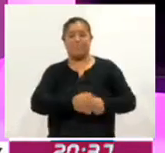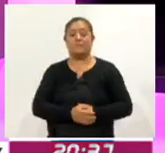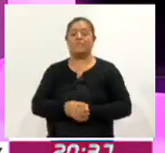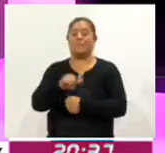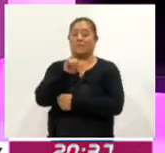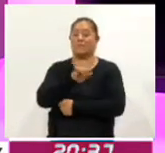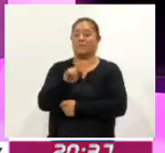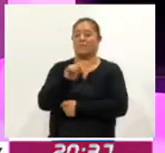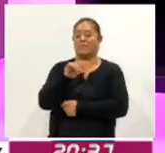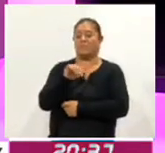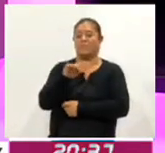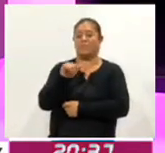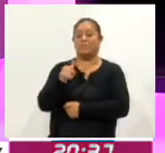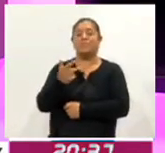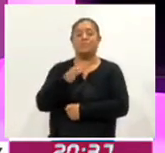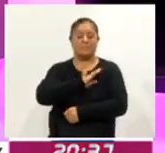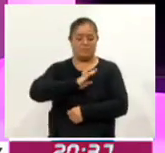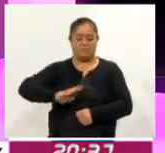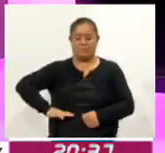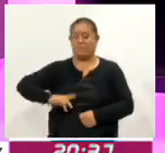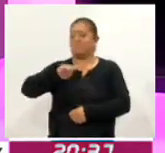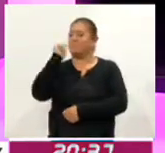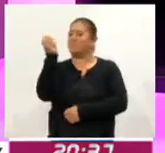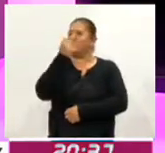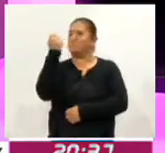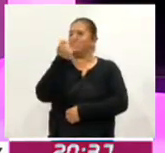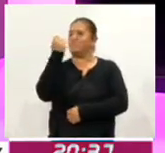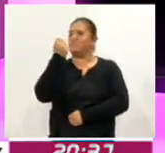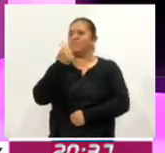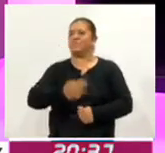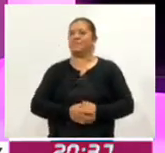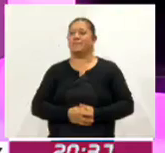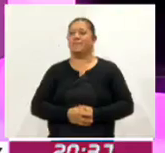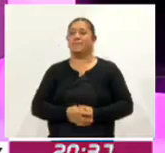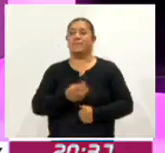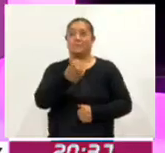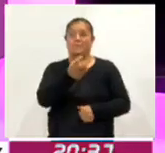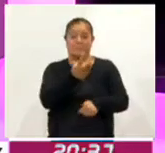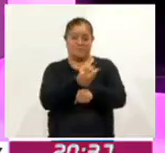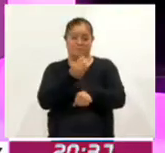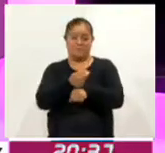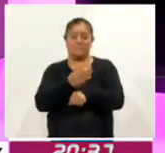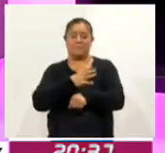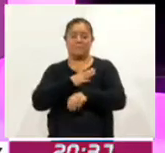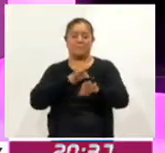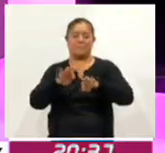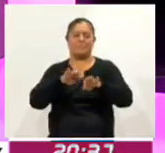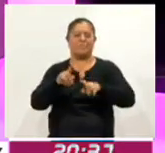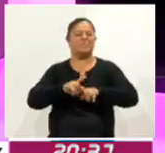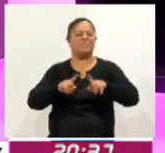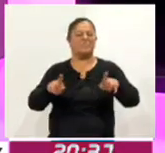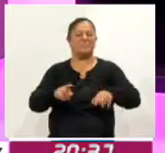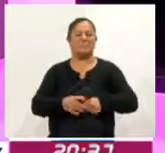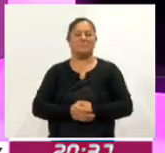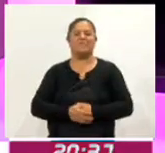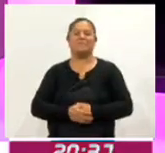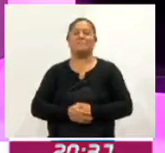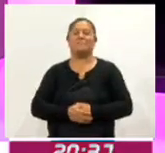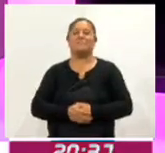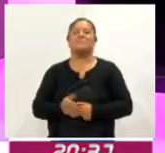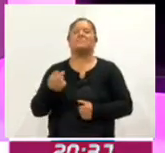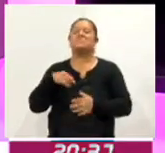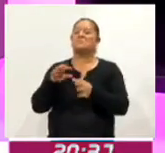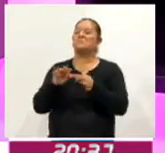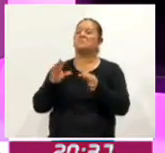Azama, municipio de Teolocholco. Esta rehabilitación comprendió diversas obras, como nos da cuenta la información de mi compañero